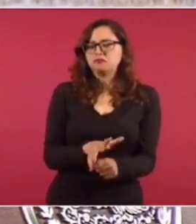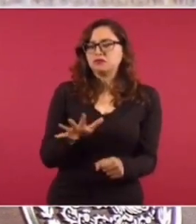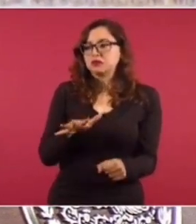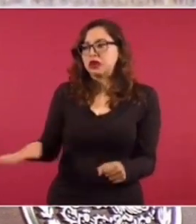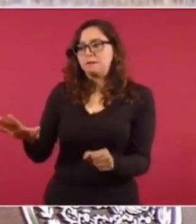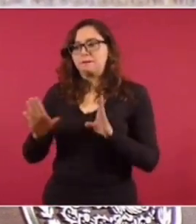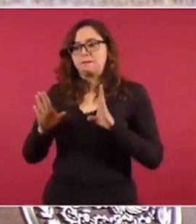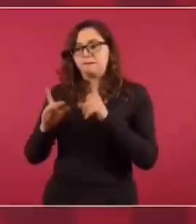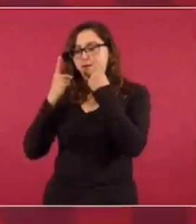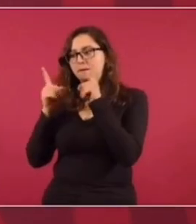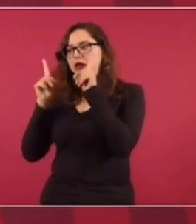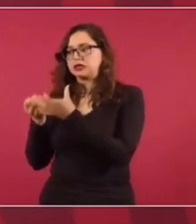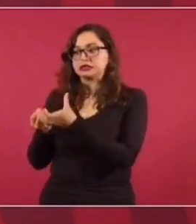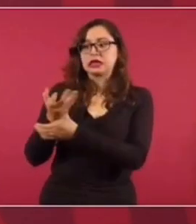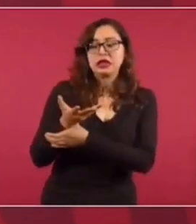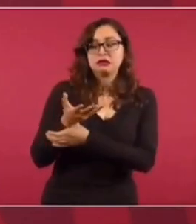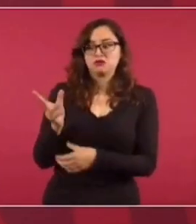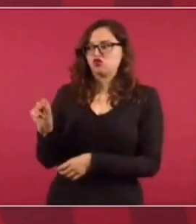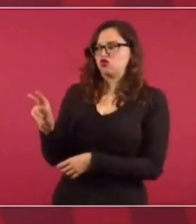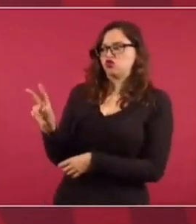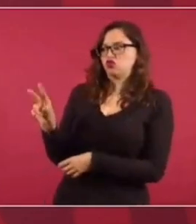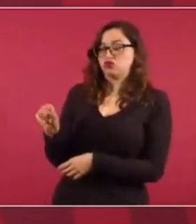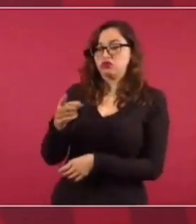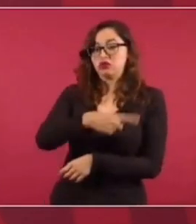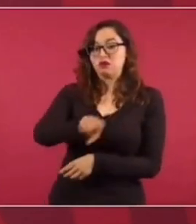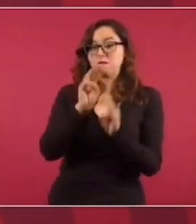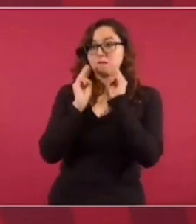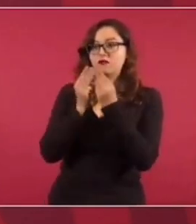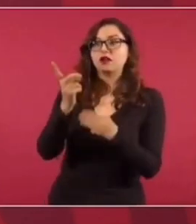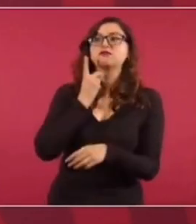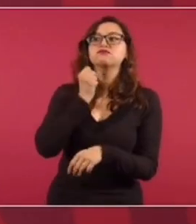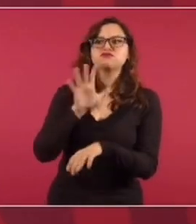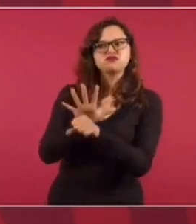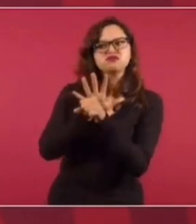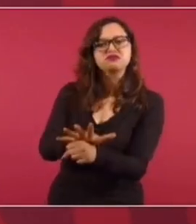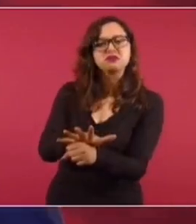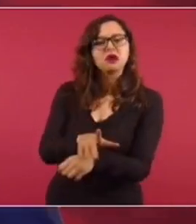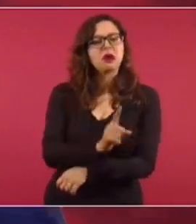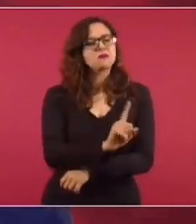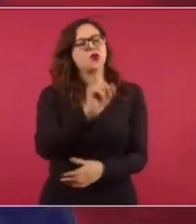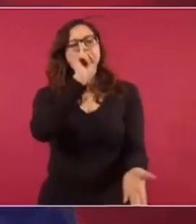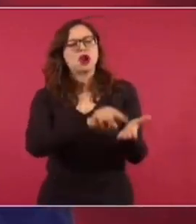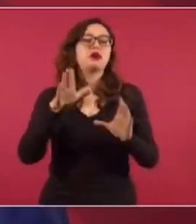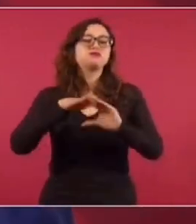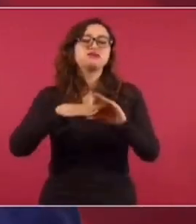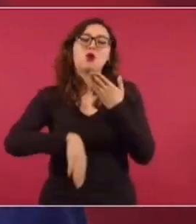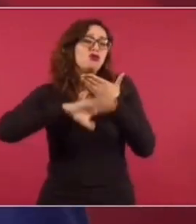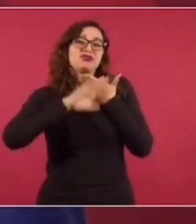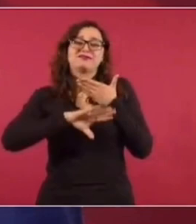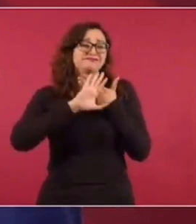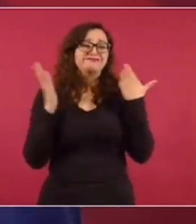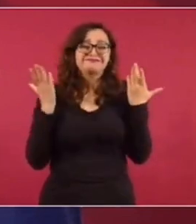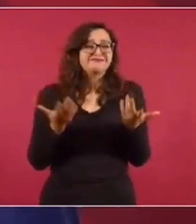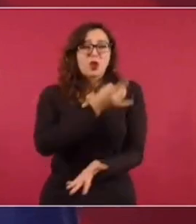participen en labores de seguridad pública. Más bien, yo lo veo como un asunto politiquero. No